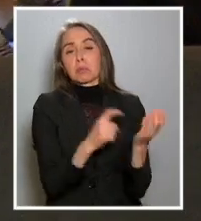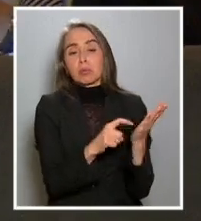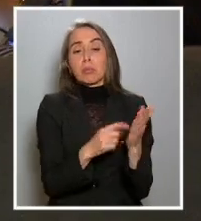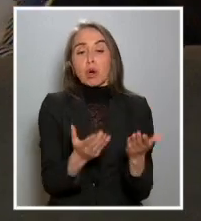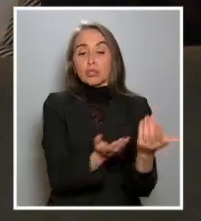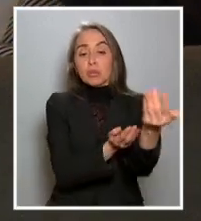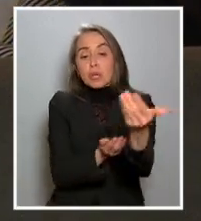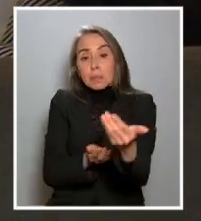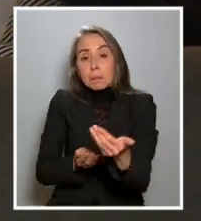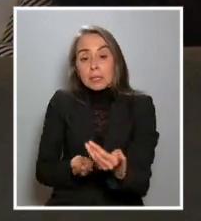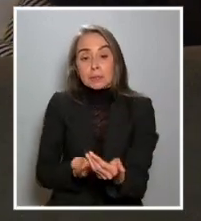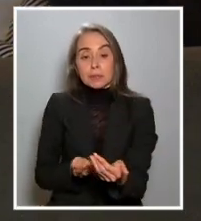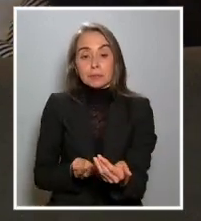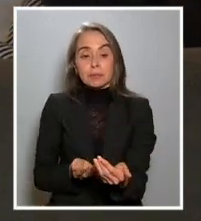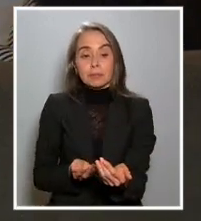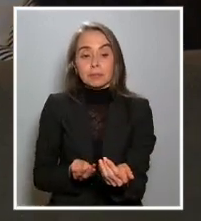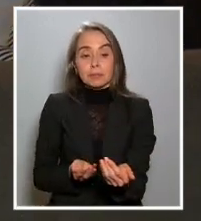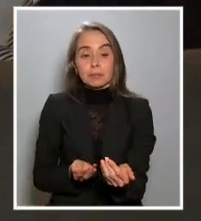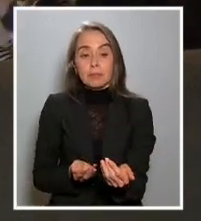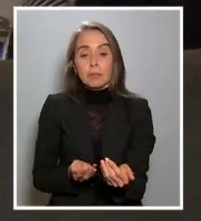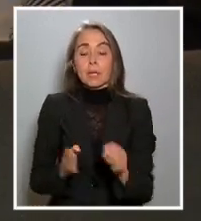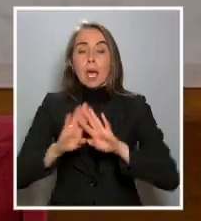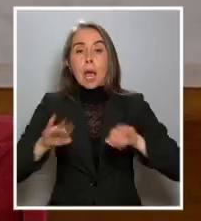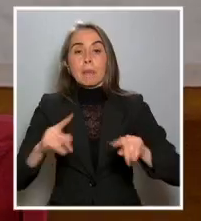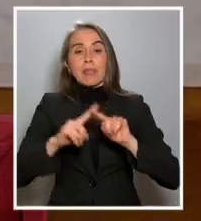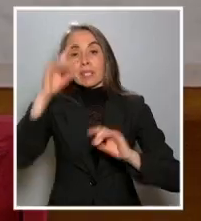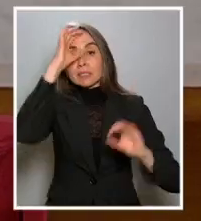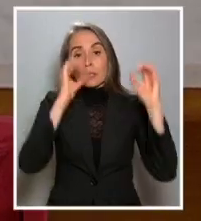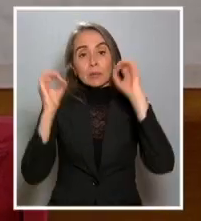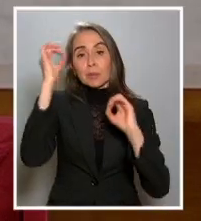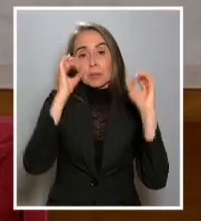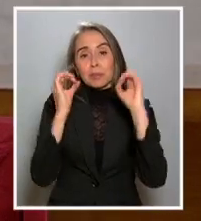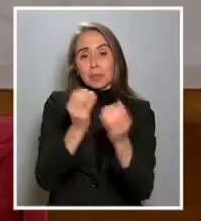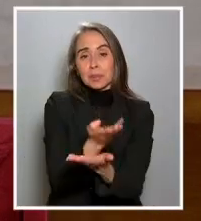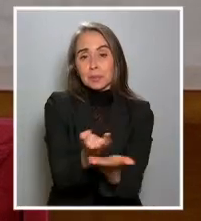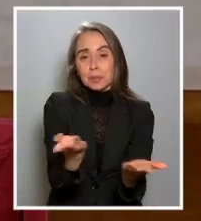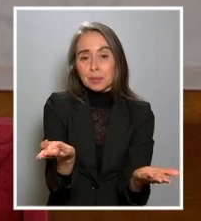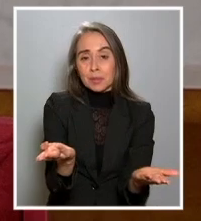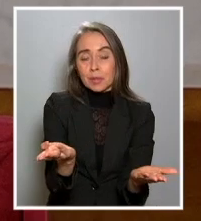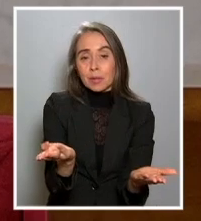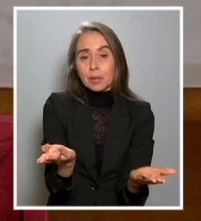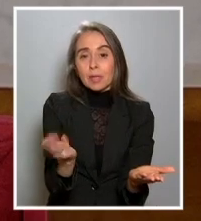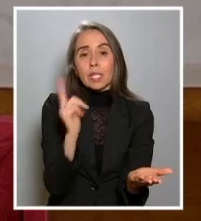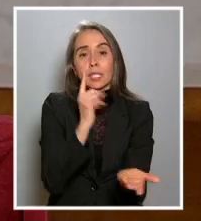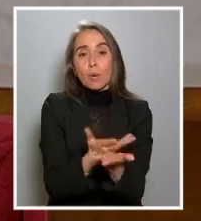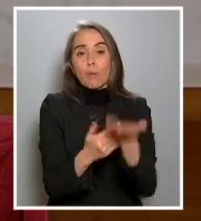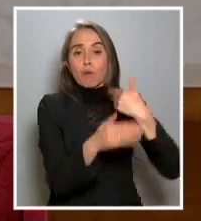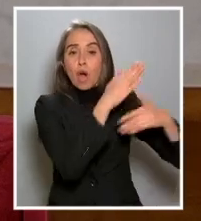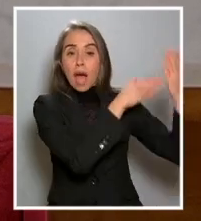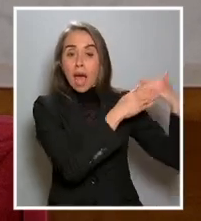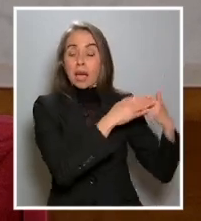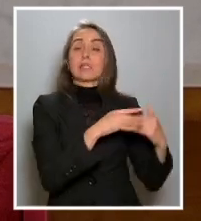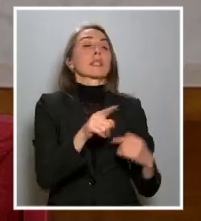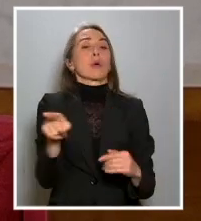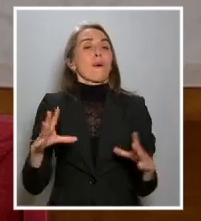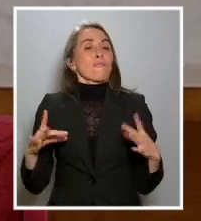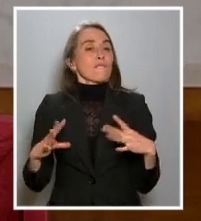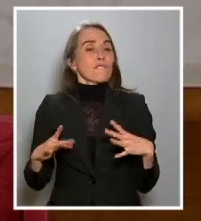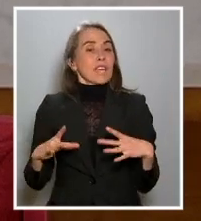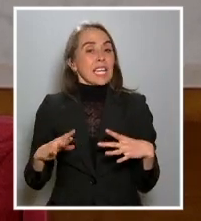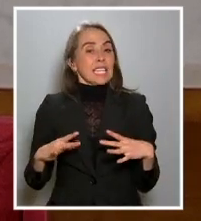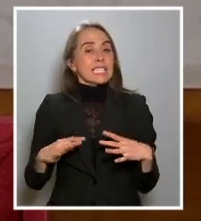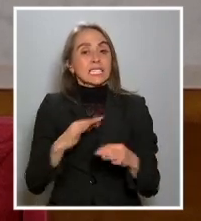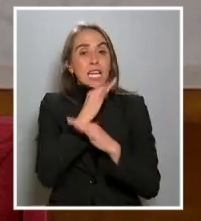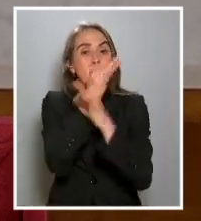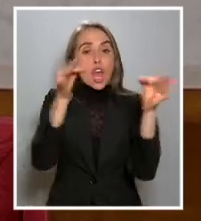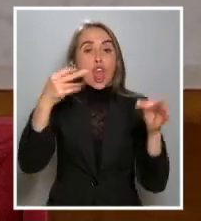los invito a, más allá de las diferentes posiciones que puedan haber existido, a estar felices por una noticia